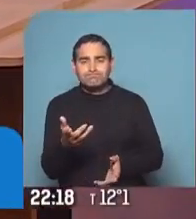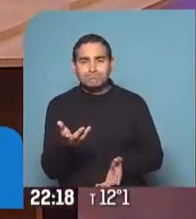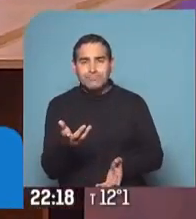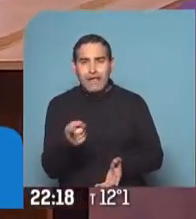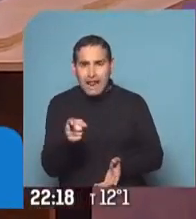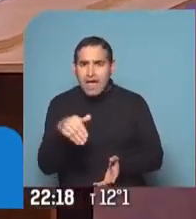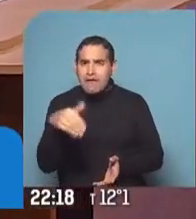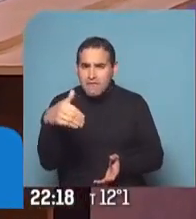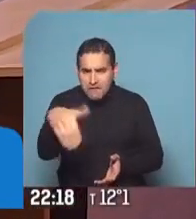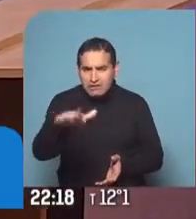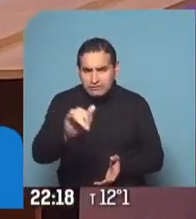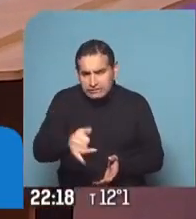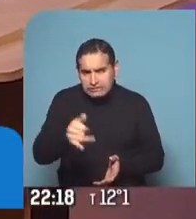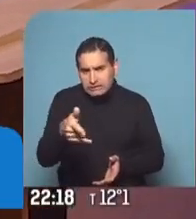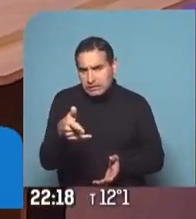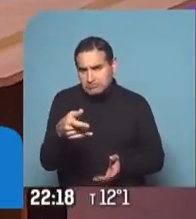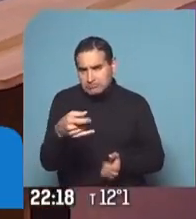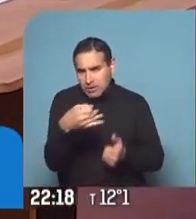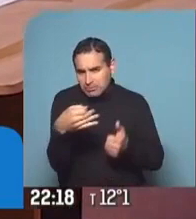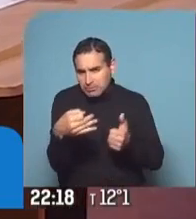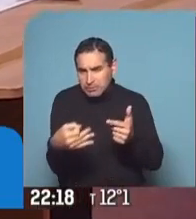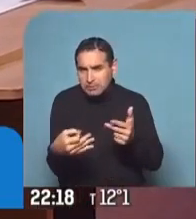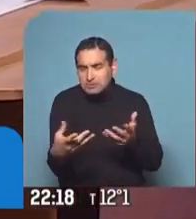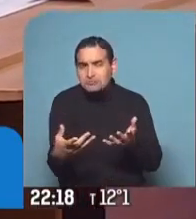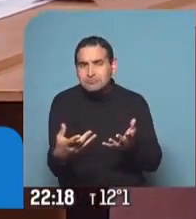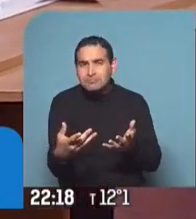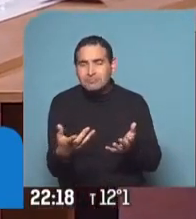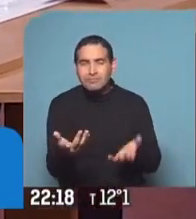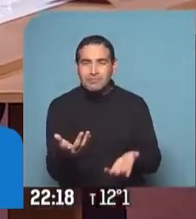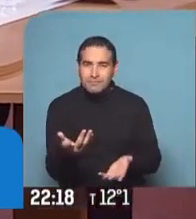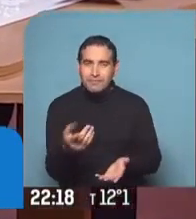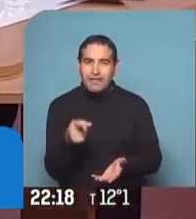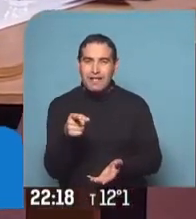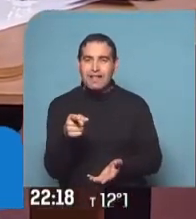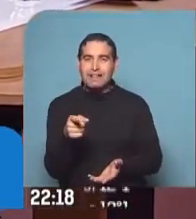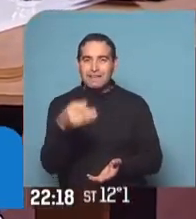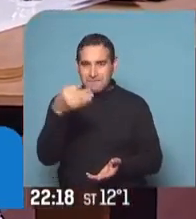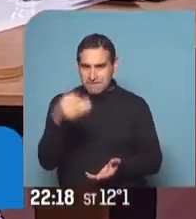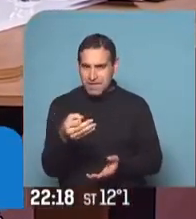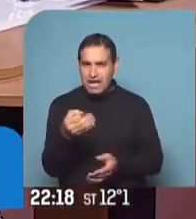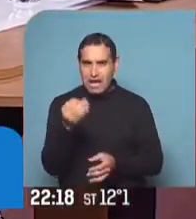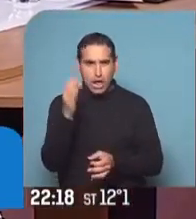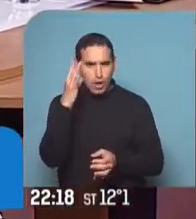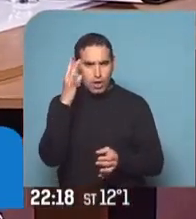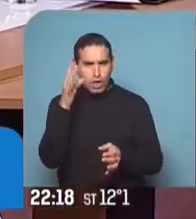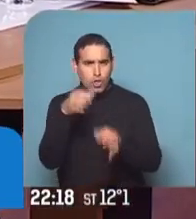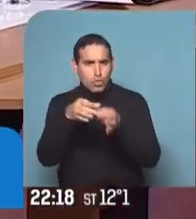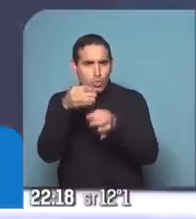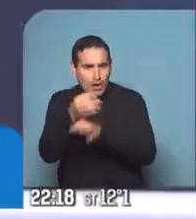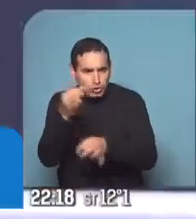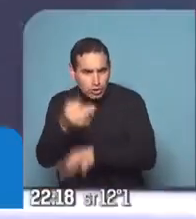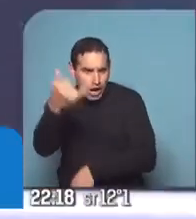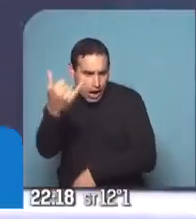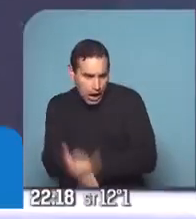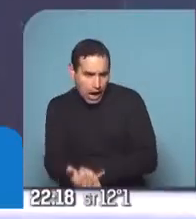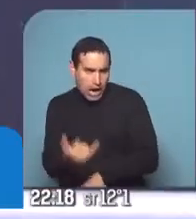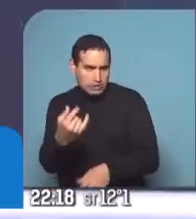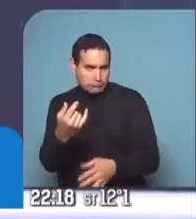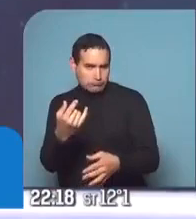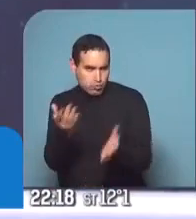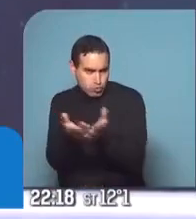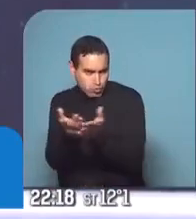va a llegar porque está cumpliéndolos, está muy formado, pero eso no quiere decir que necesariamente